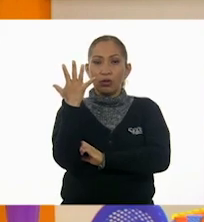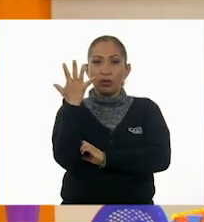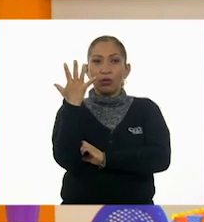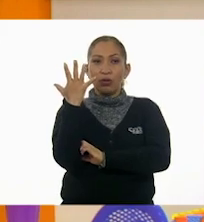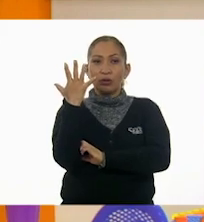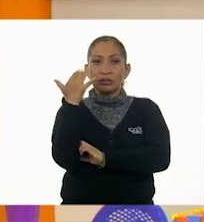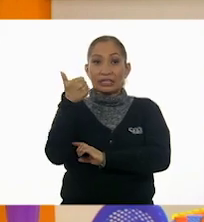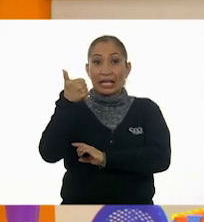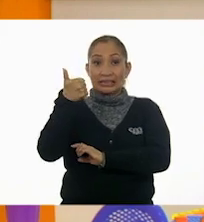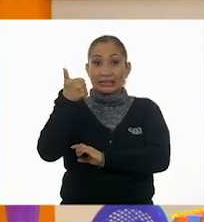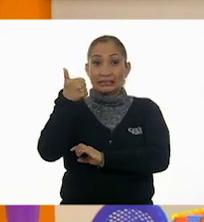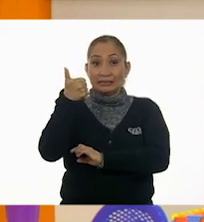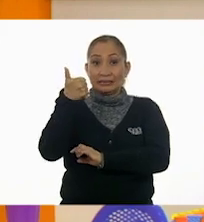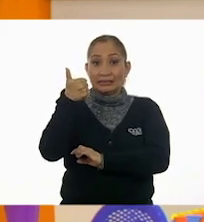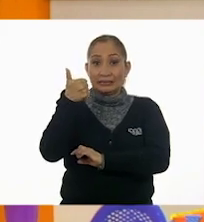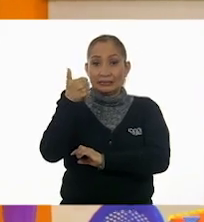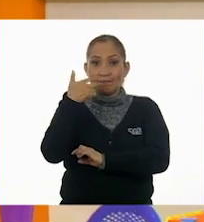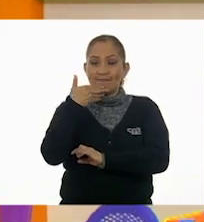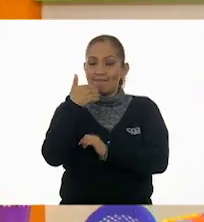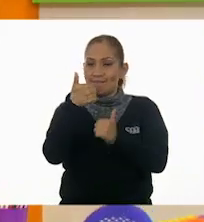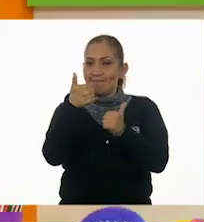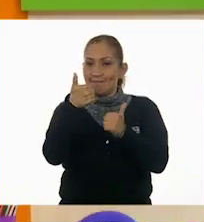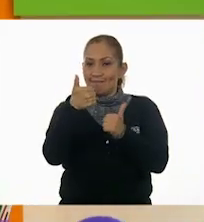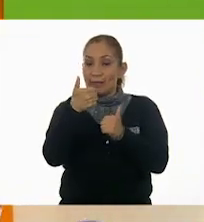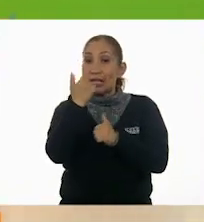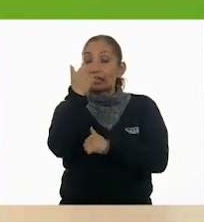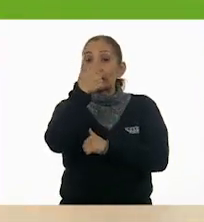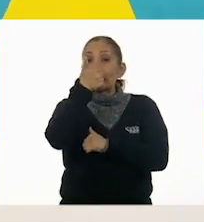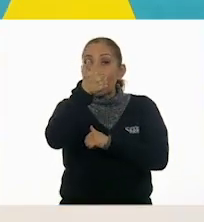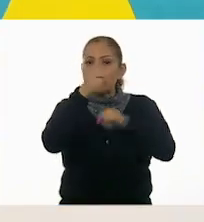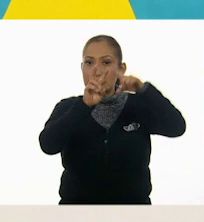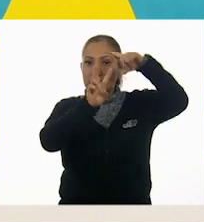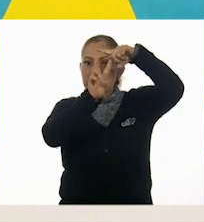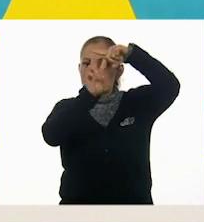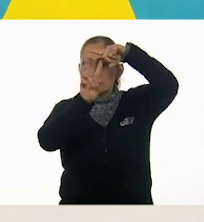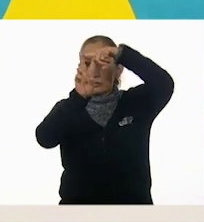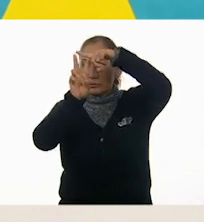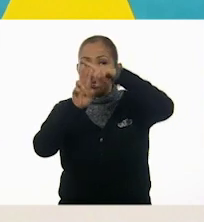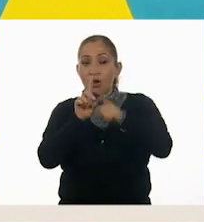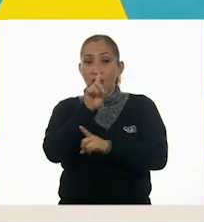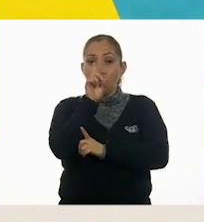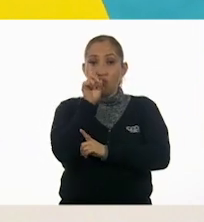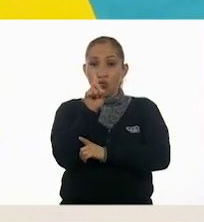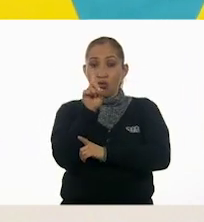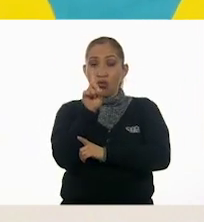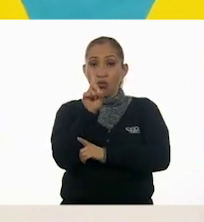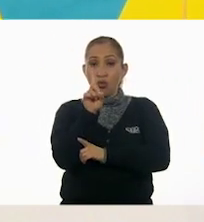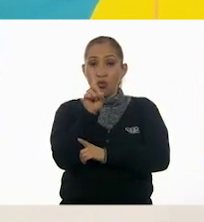5 y 6. Bien hecho. Son 6. 6. Llevamos 1,